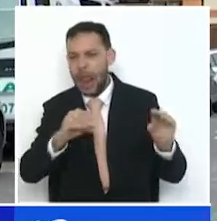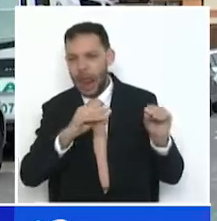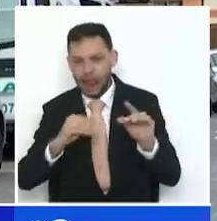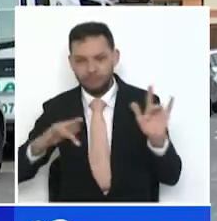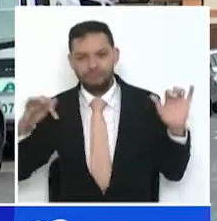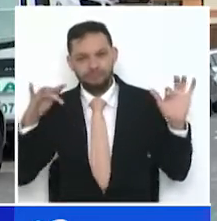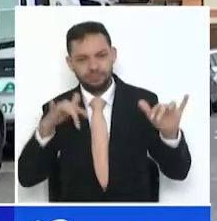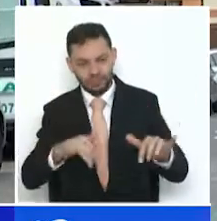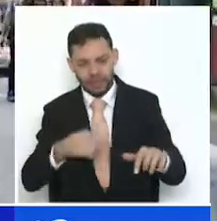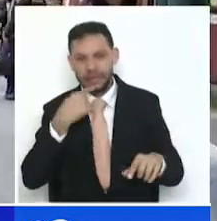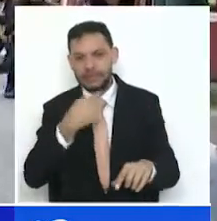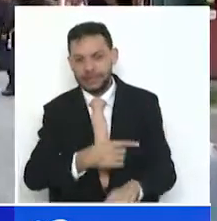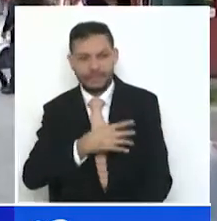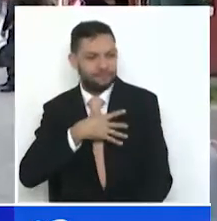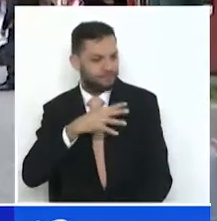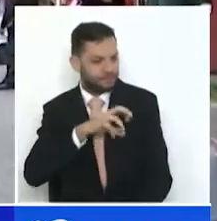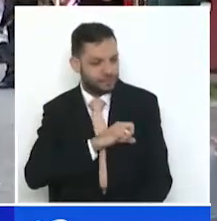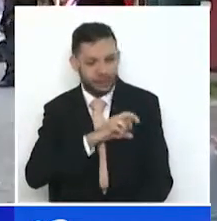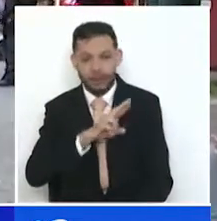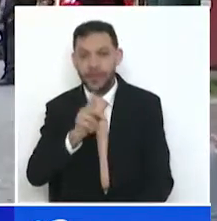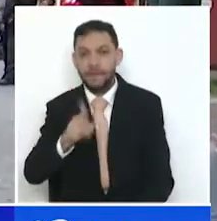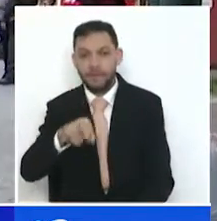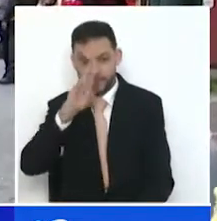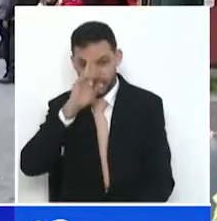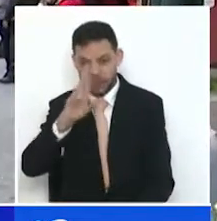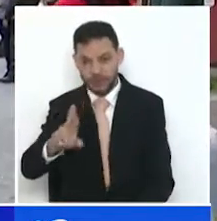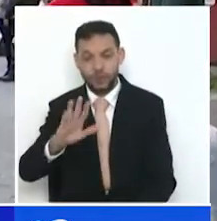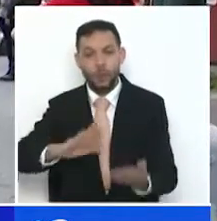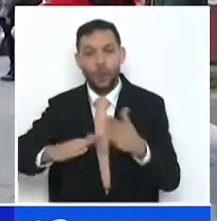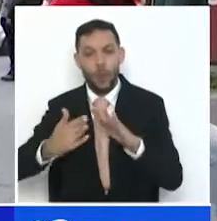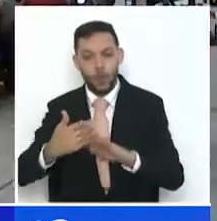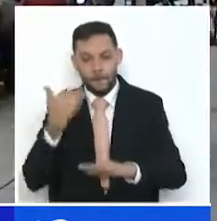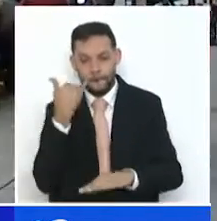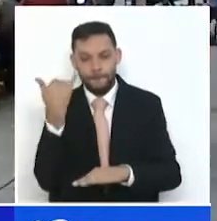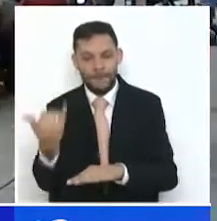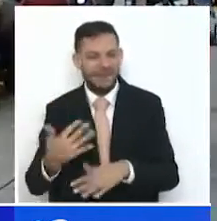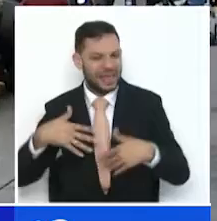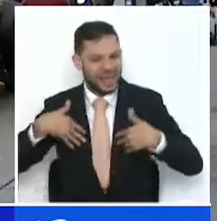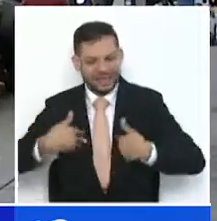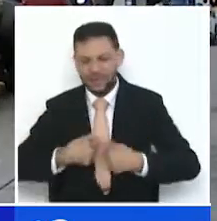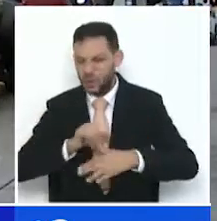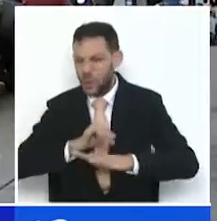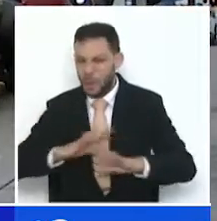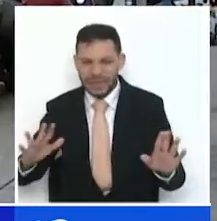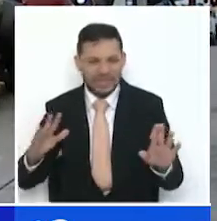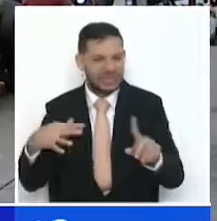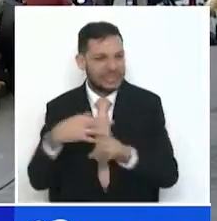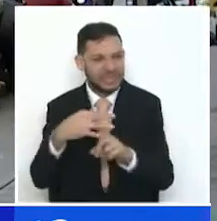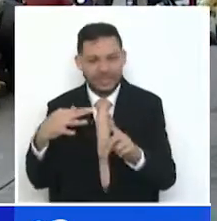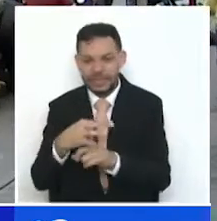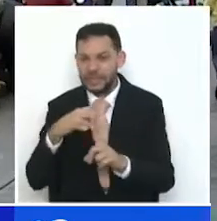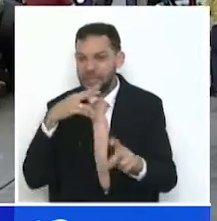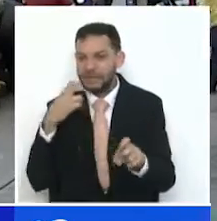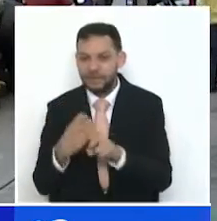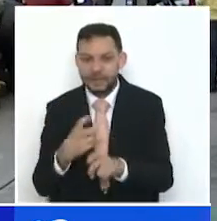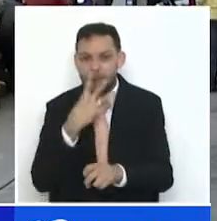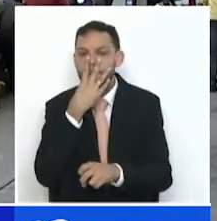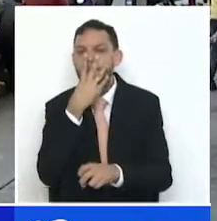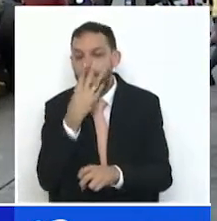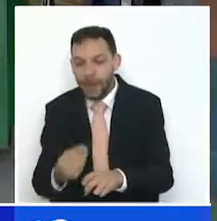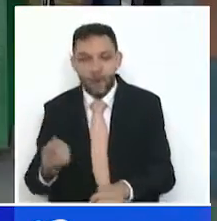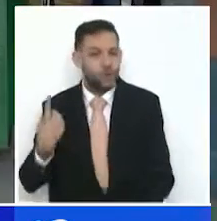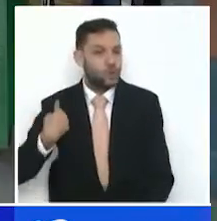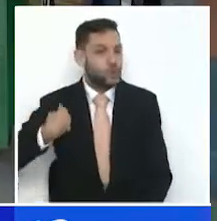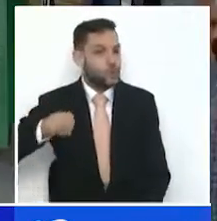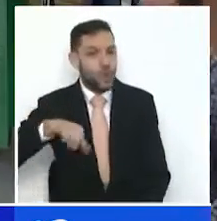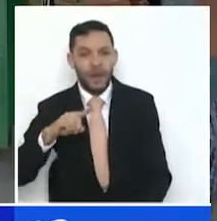las movilizaciones, también merecieron el rechazo de la comunidad, quienes están cansados de las intimidaciones de estos vándalos, que en su mayoría